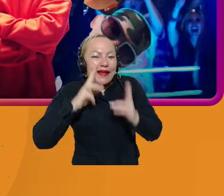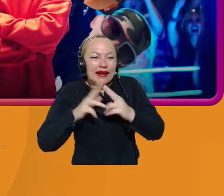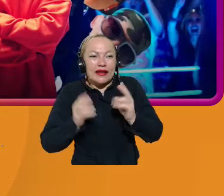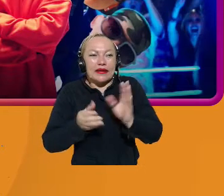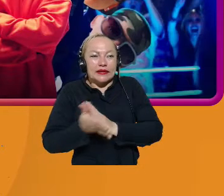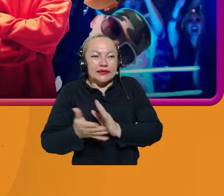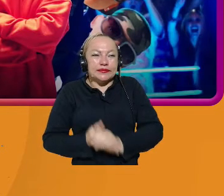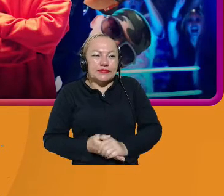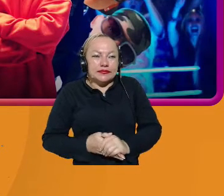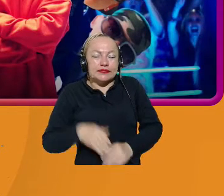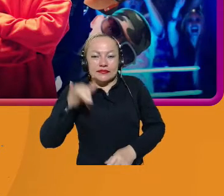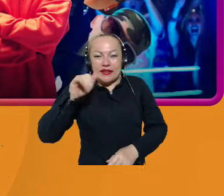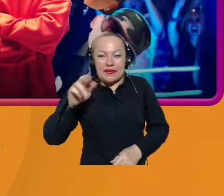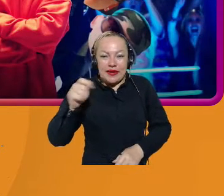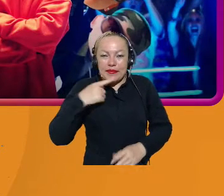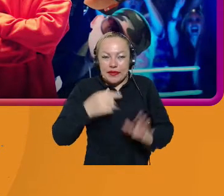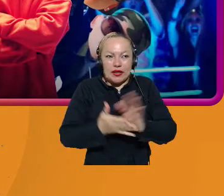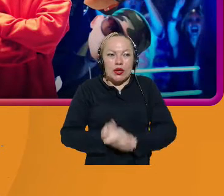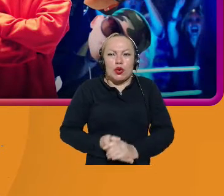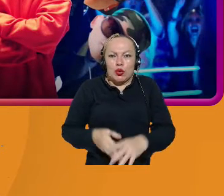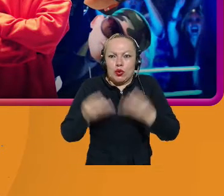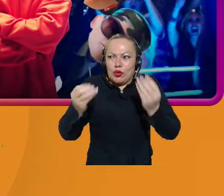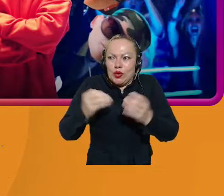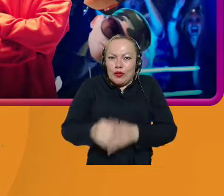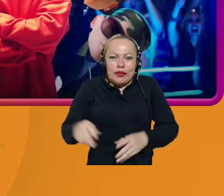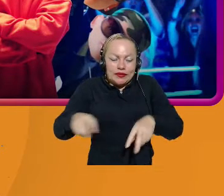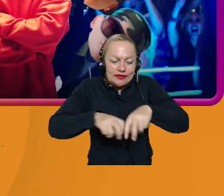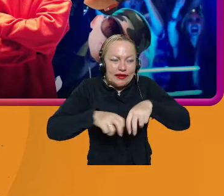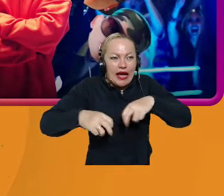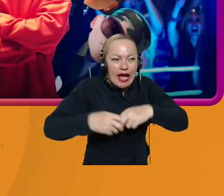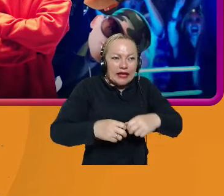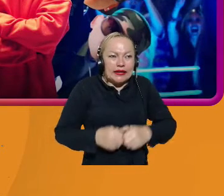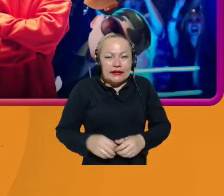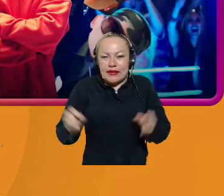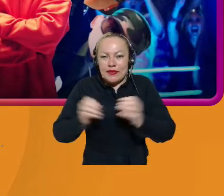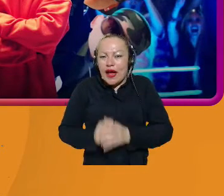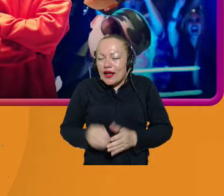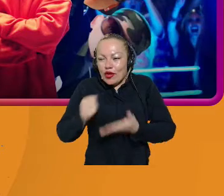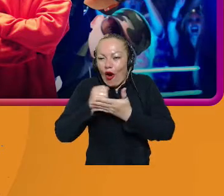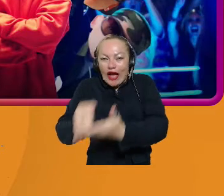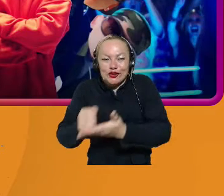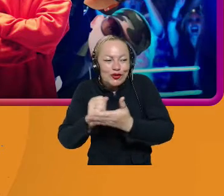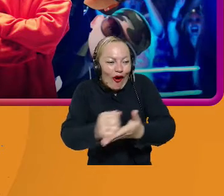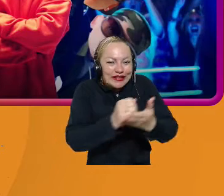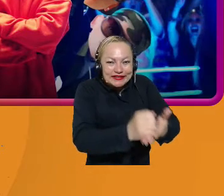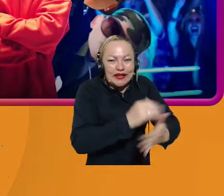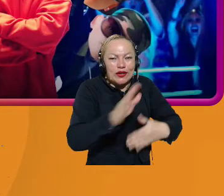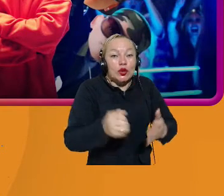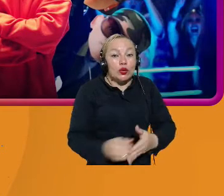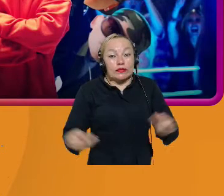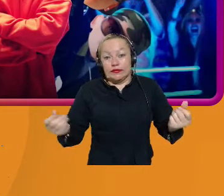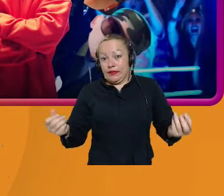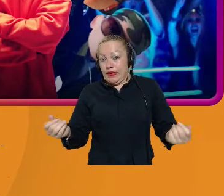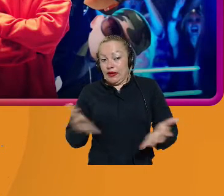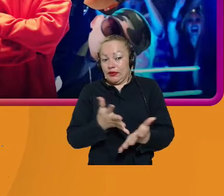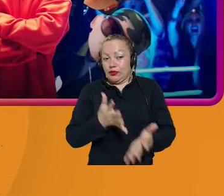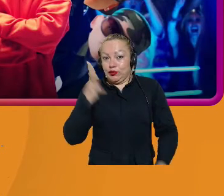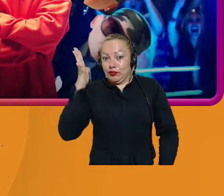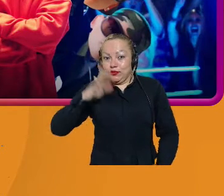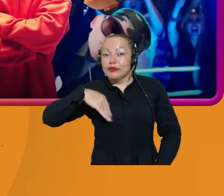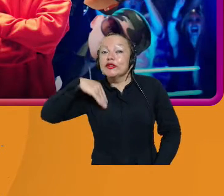J Balvin se convirtió en el rey Midas del reggaetón. Todo lo que toca ese muchacho lo convierte en mucho dinero, factura